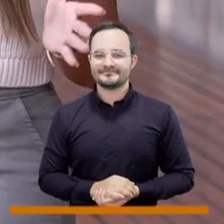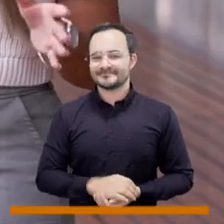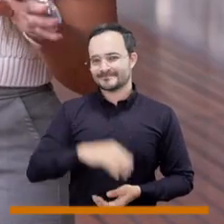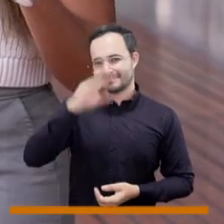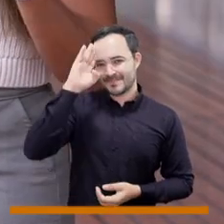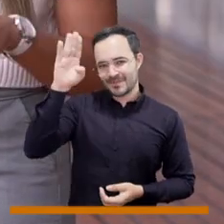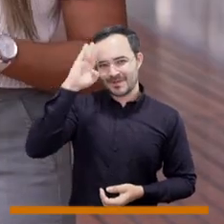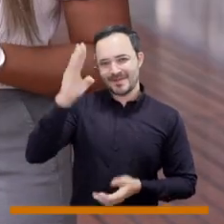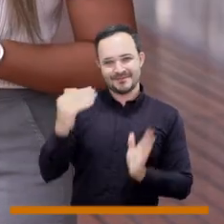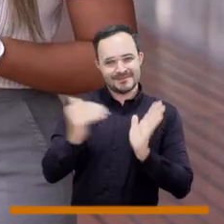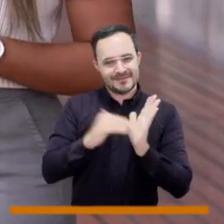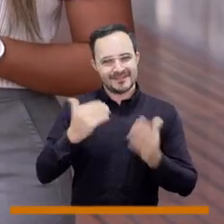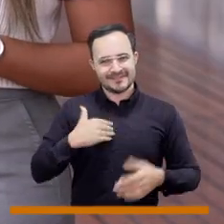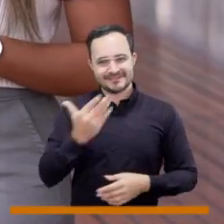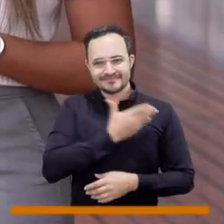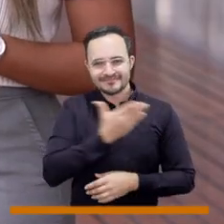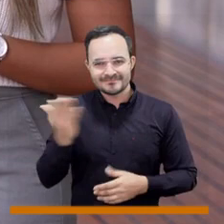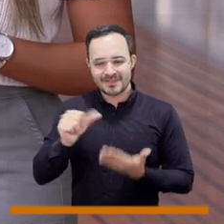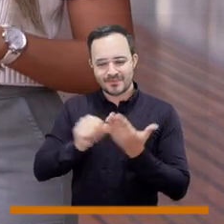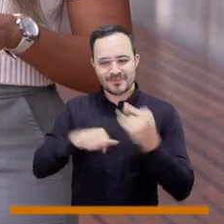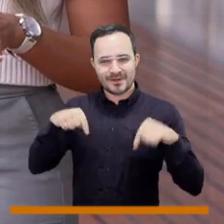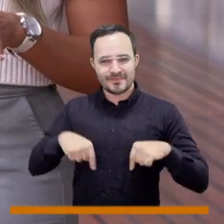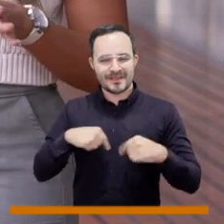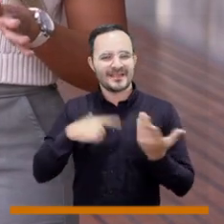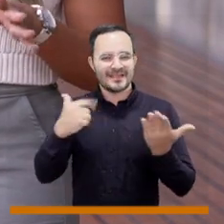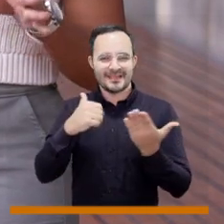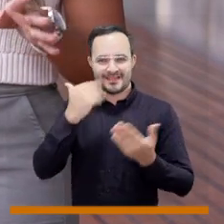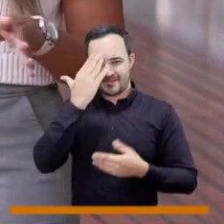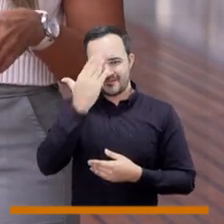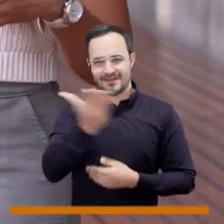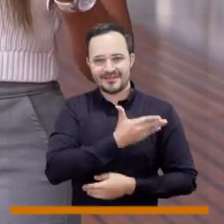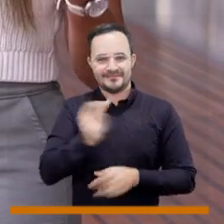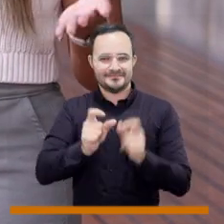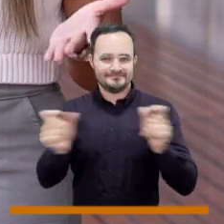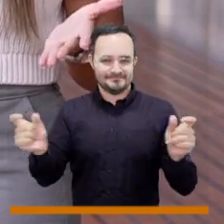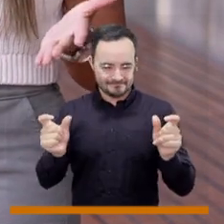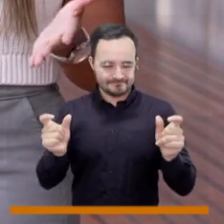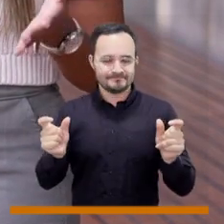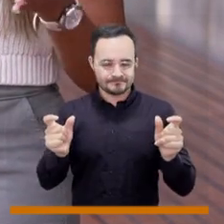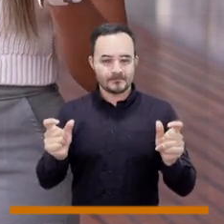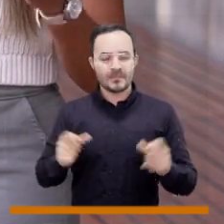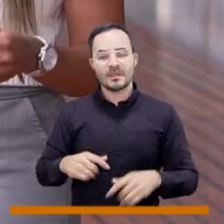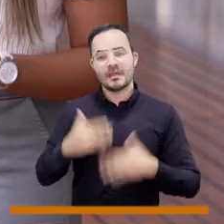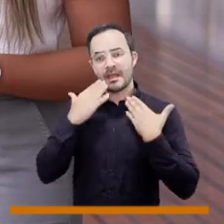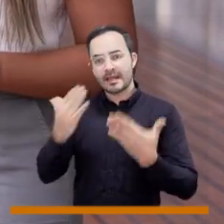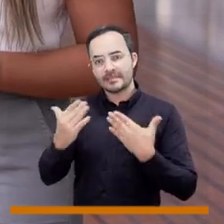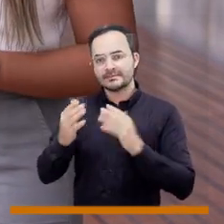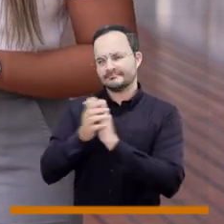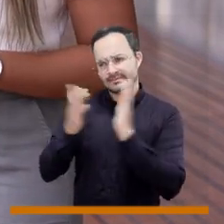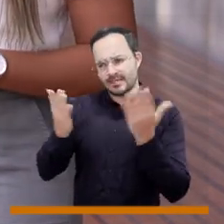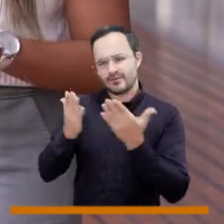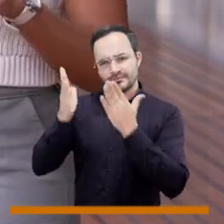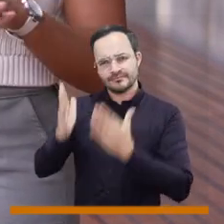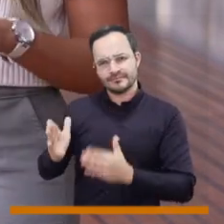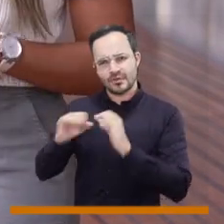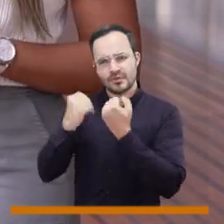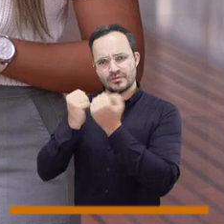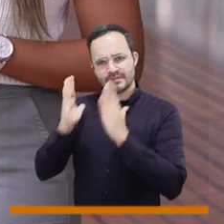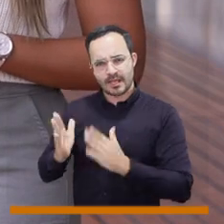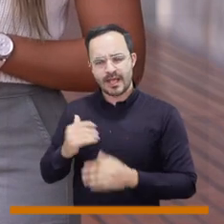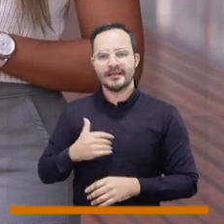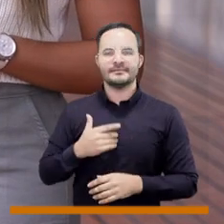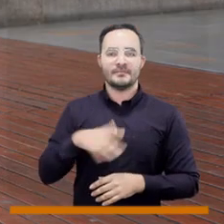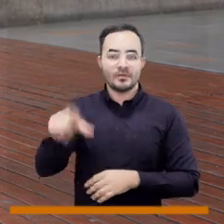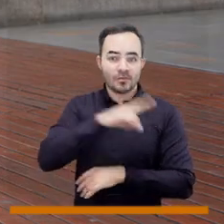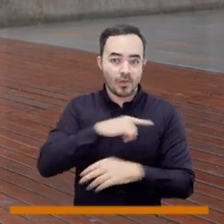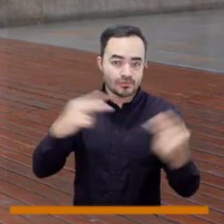Hola de nuevo al espacio de Frente a la Gente, un saludo muy especial a nuestros televidentes, a nuestro invitado del día de hoy y por supuesto